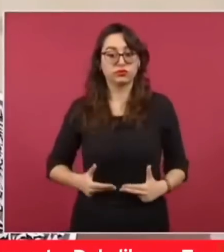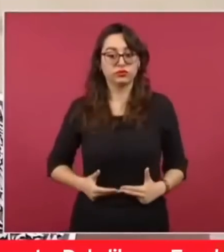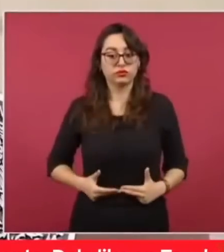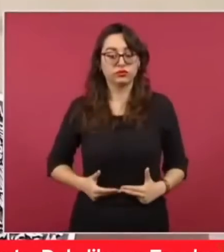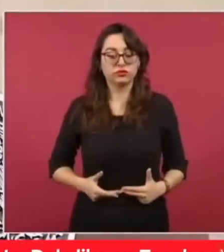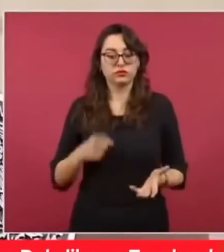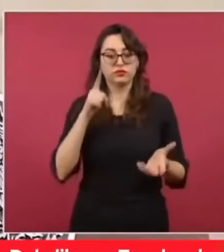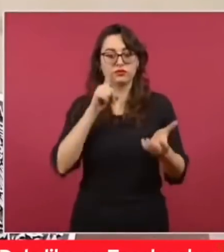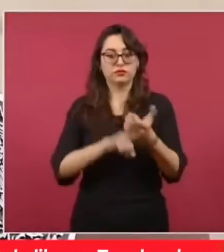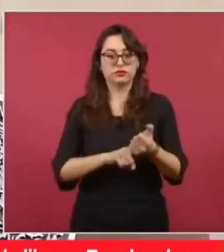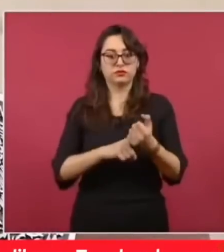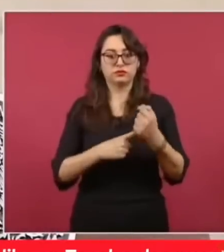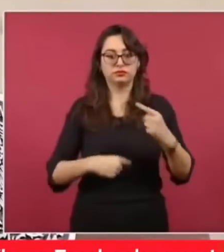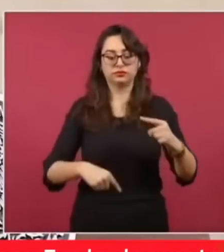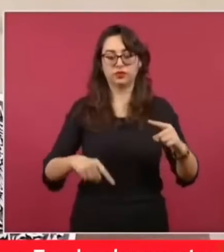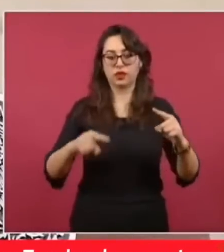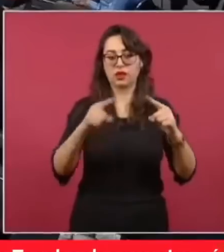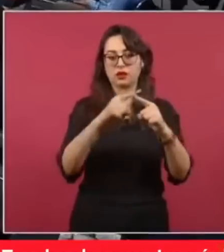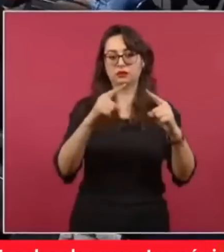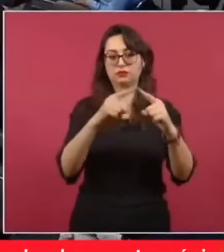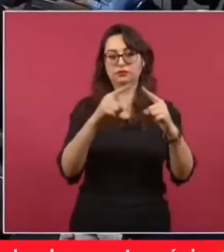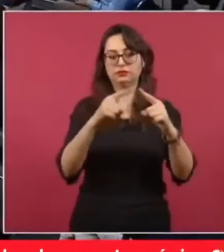vinculadas a la Iglesia Progresista